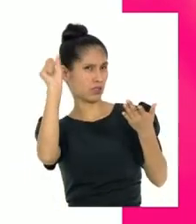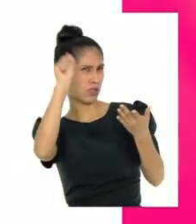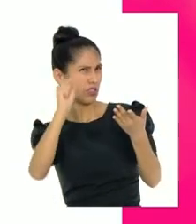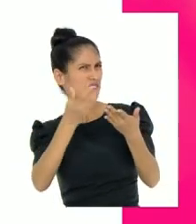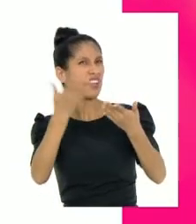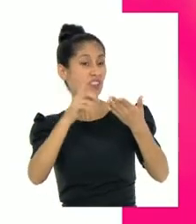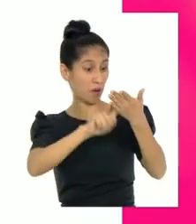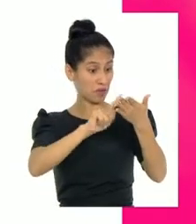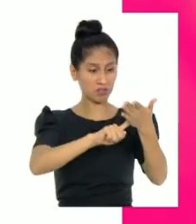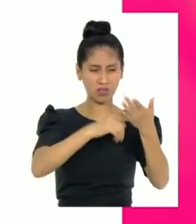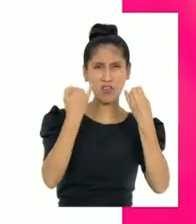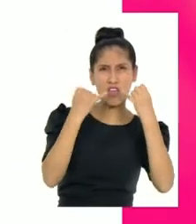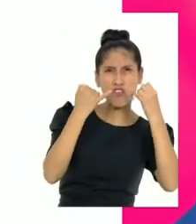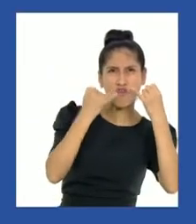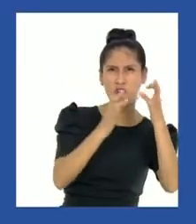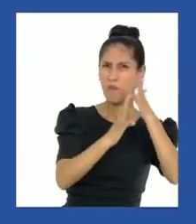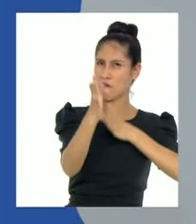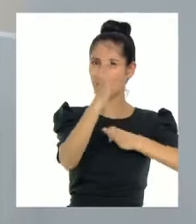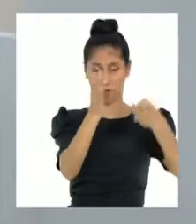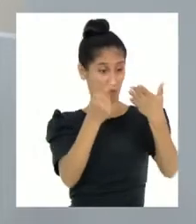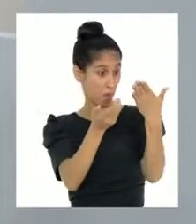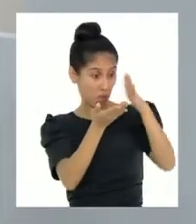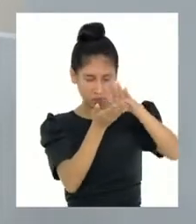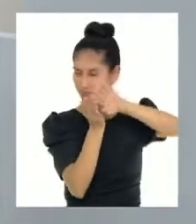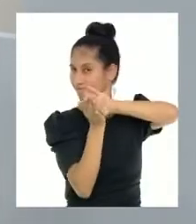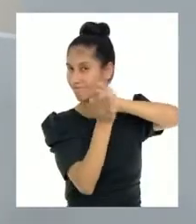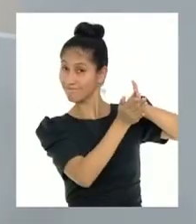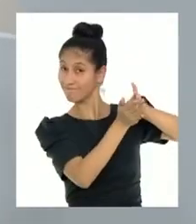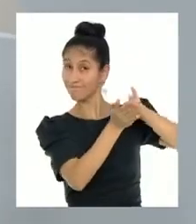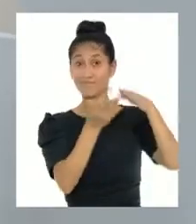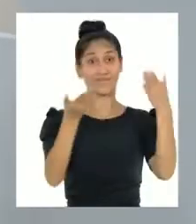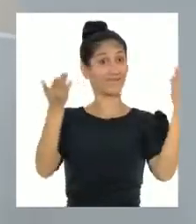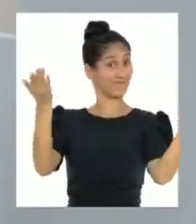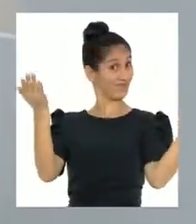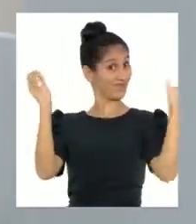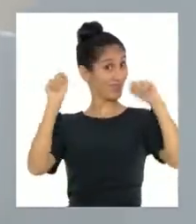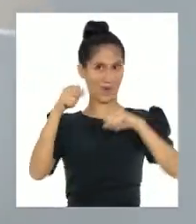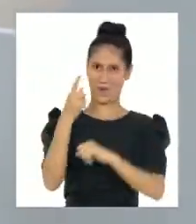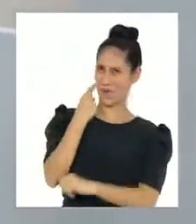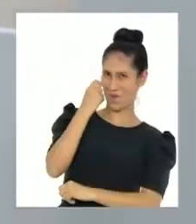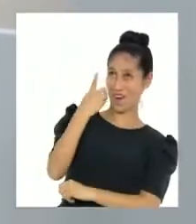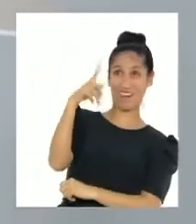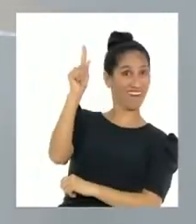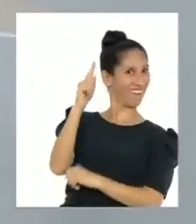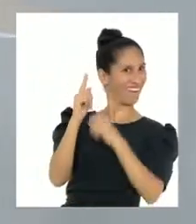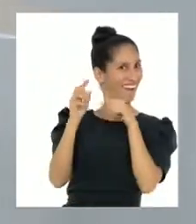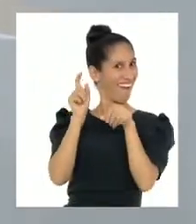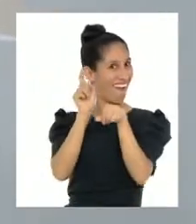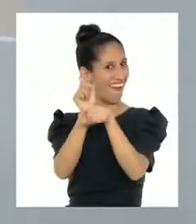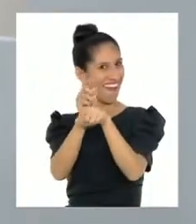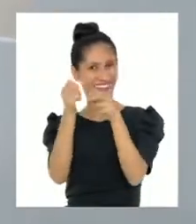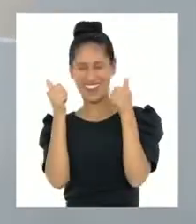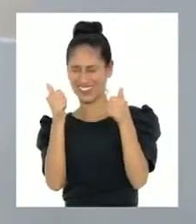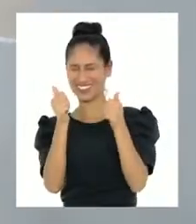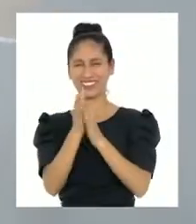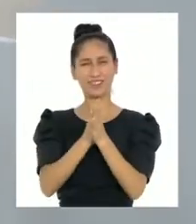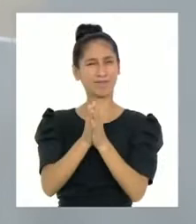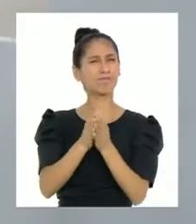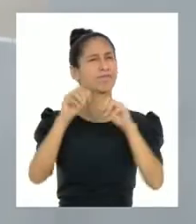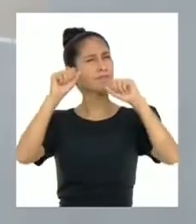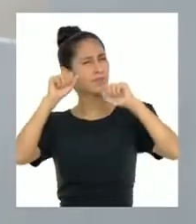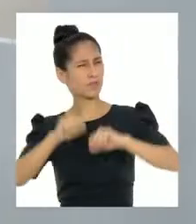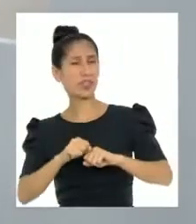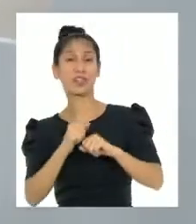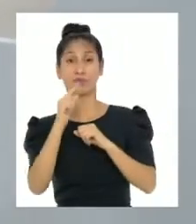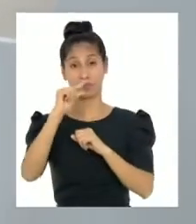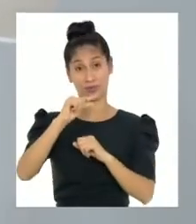De ellos debemos alejarnos. ¡Esa Googleana! Es buena aliada, es chévere. Porque una dice su nombre